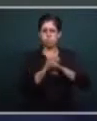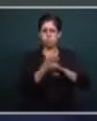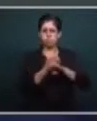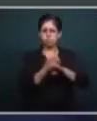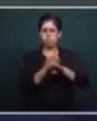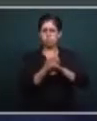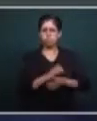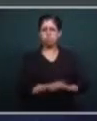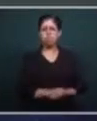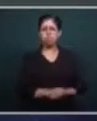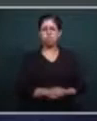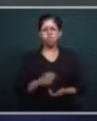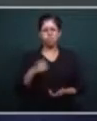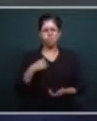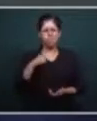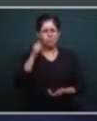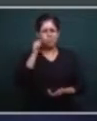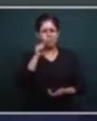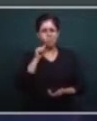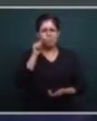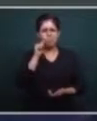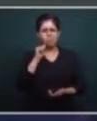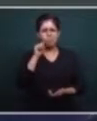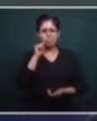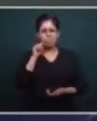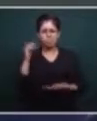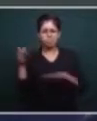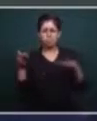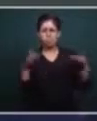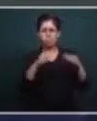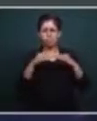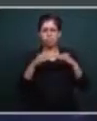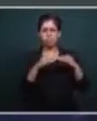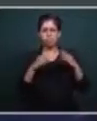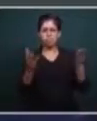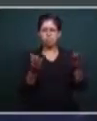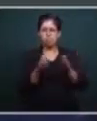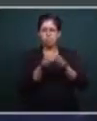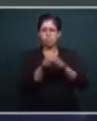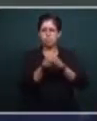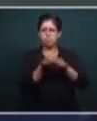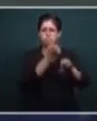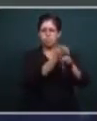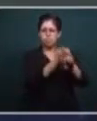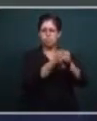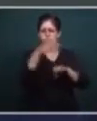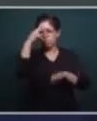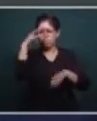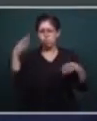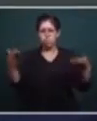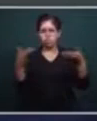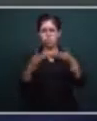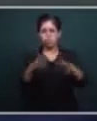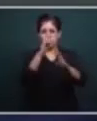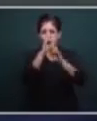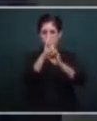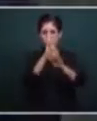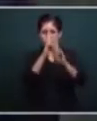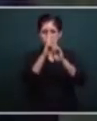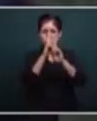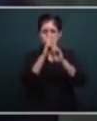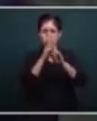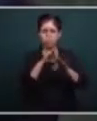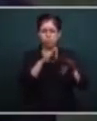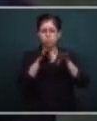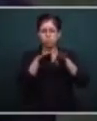Queremos mantener siempre relaciones de amistad, de respeto, de